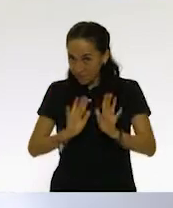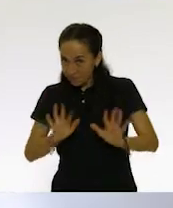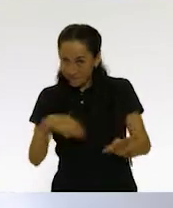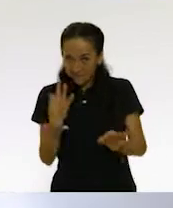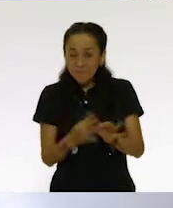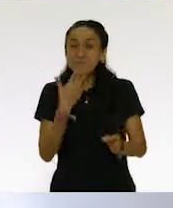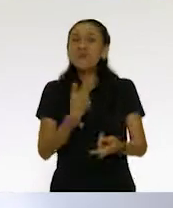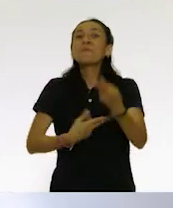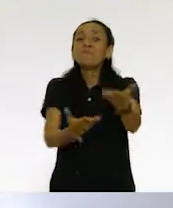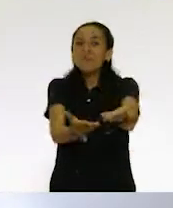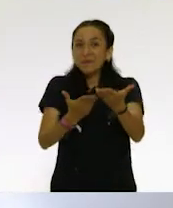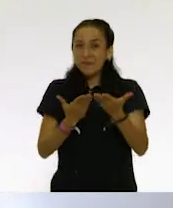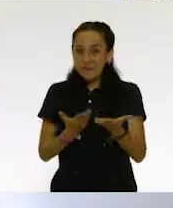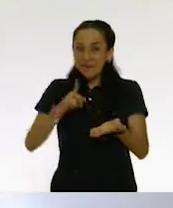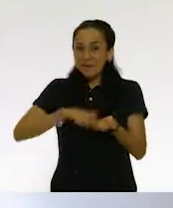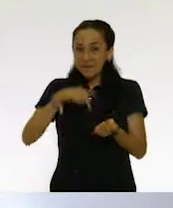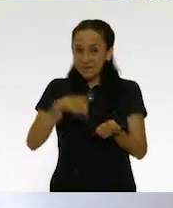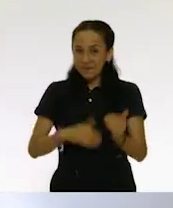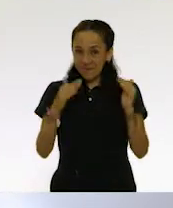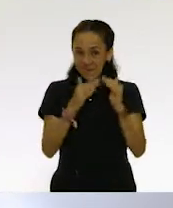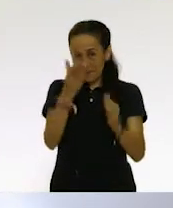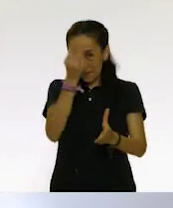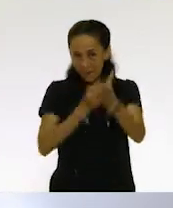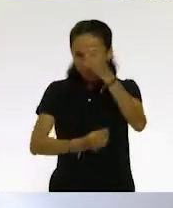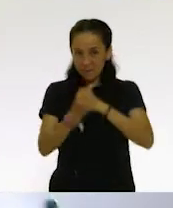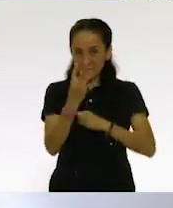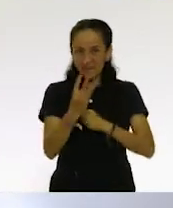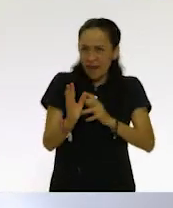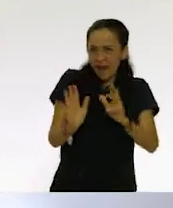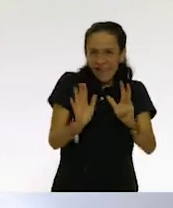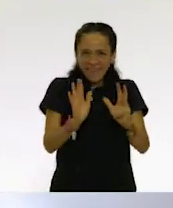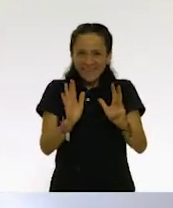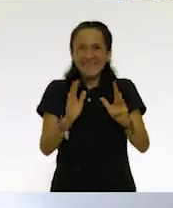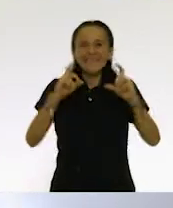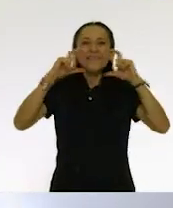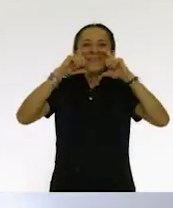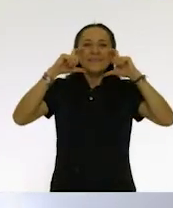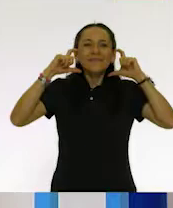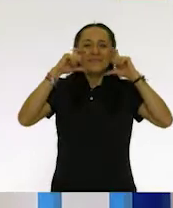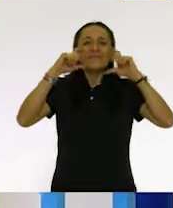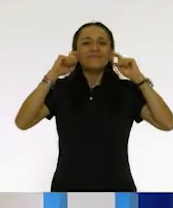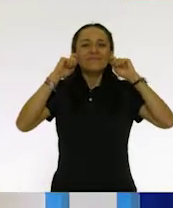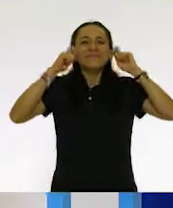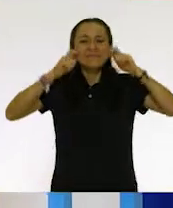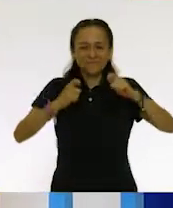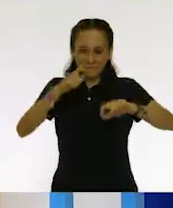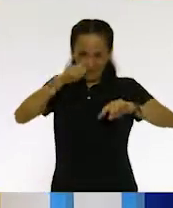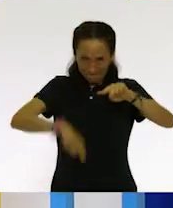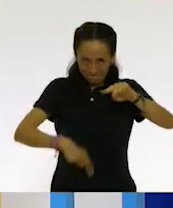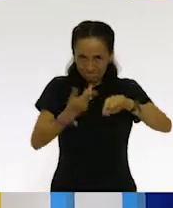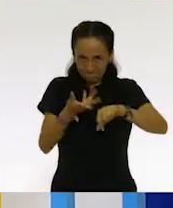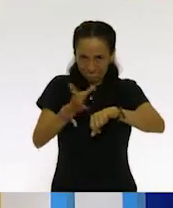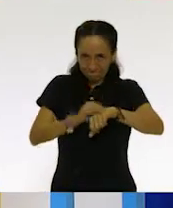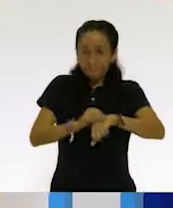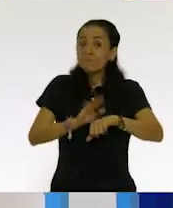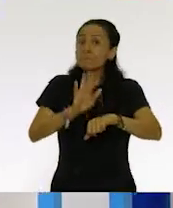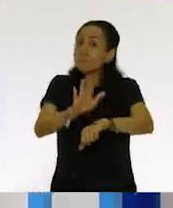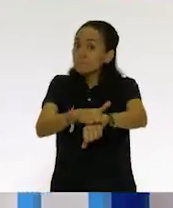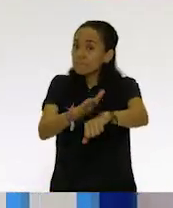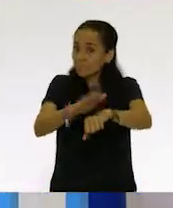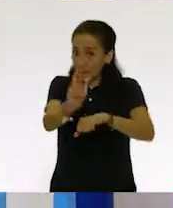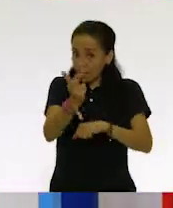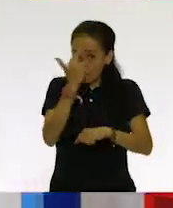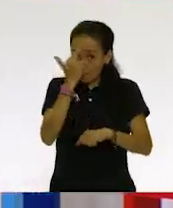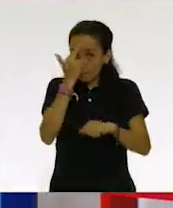Casa 3. ¡Ay, ay, ay! Déjenme quitar el cubrebocas. Recuerden que es importante quitárselo de los resortes